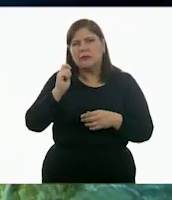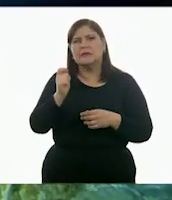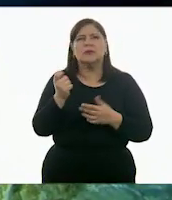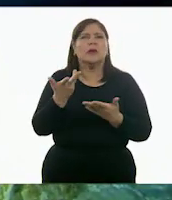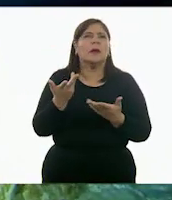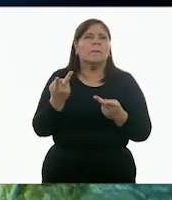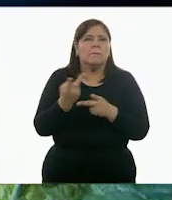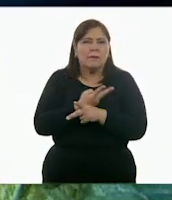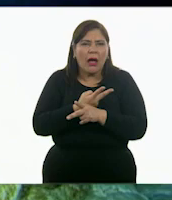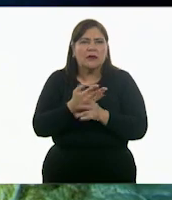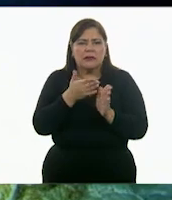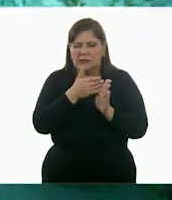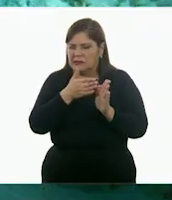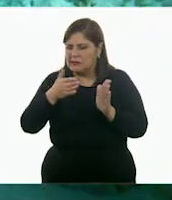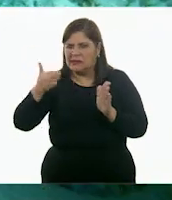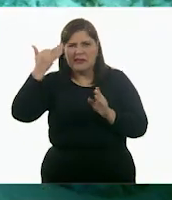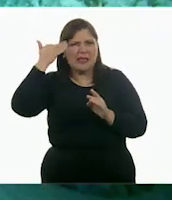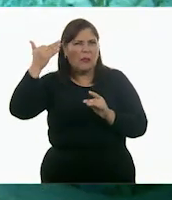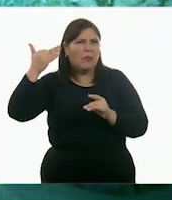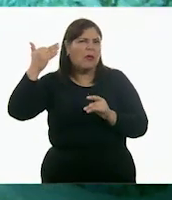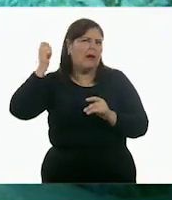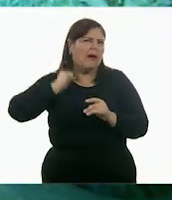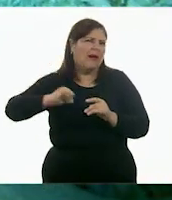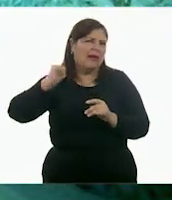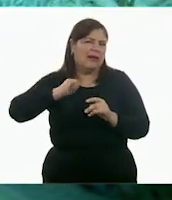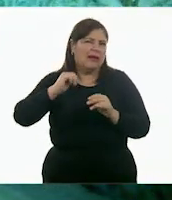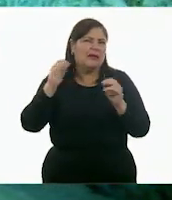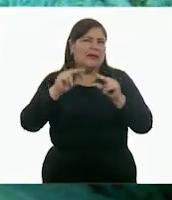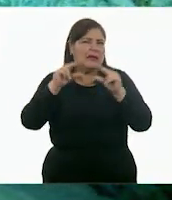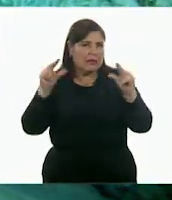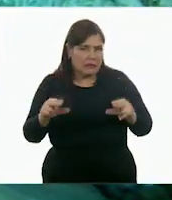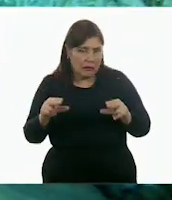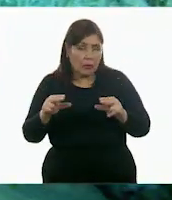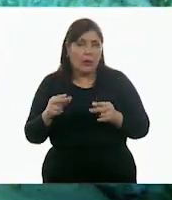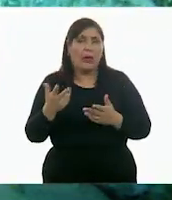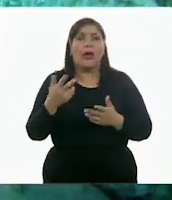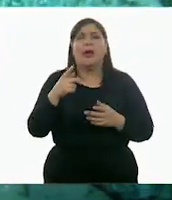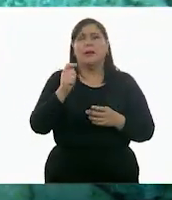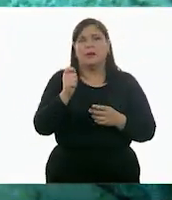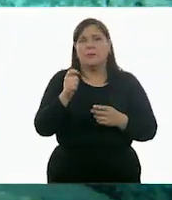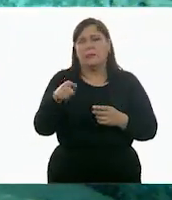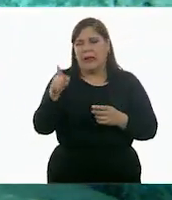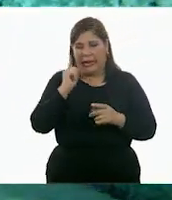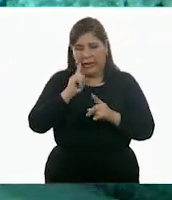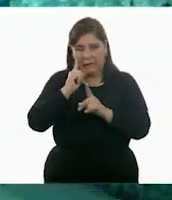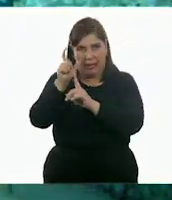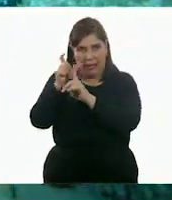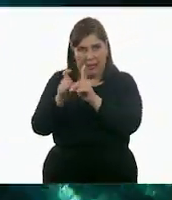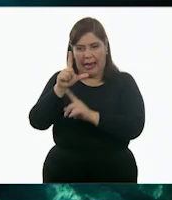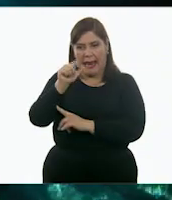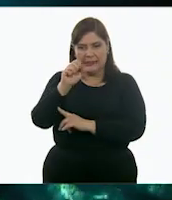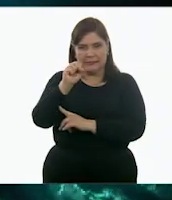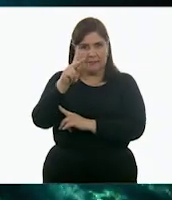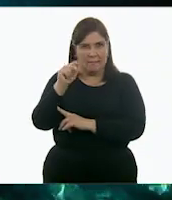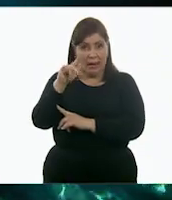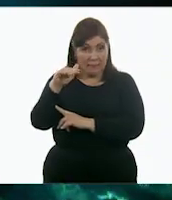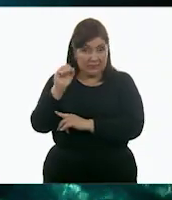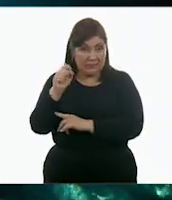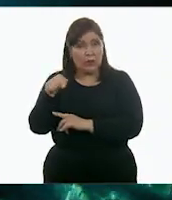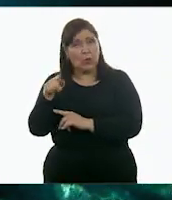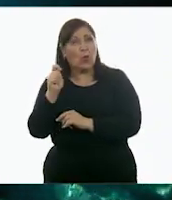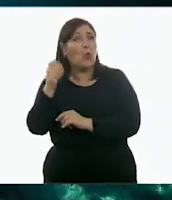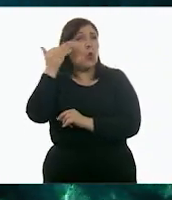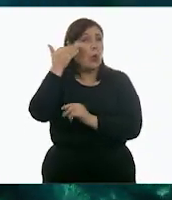lugar en la Edad de Hielo. El debate sobre la antigüedad de los restos de la Mujer de las Palmas continúa.